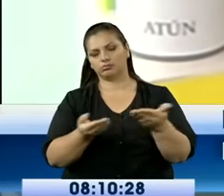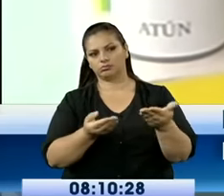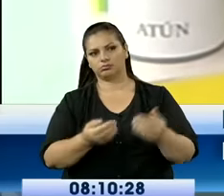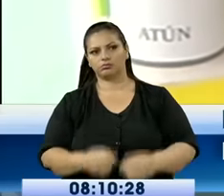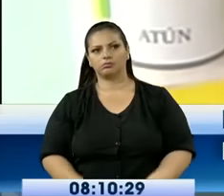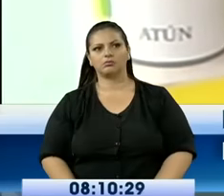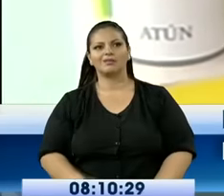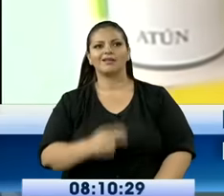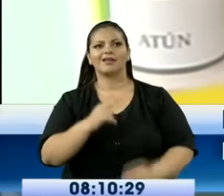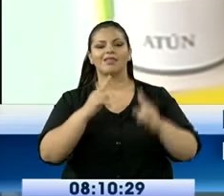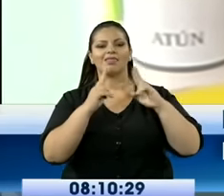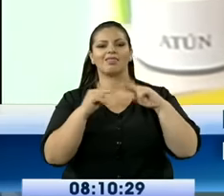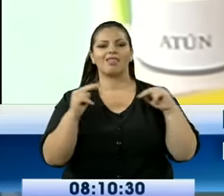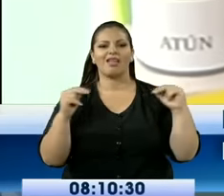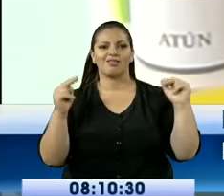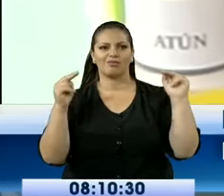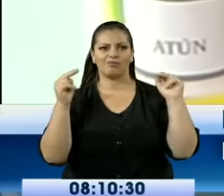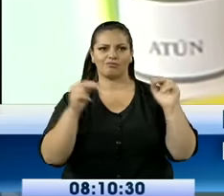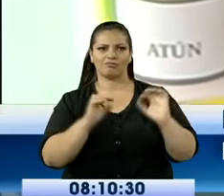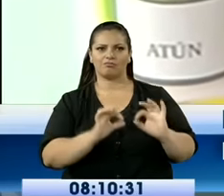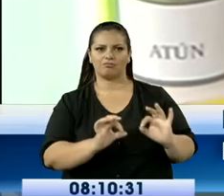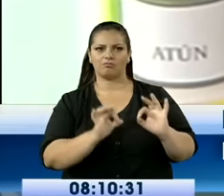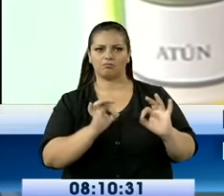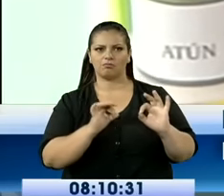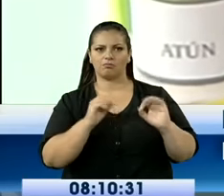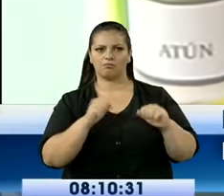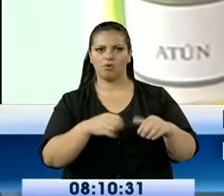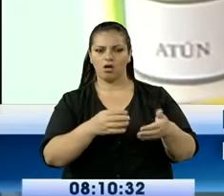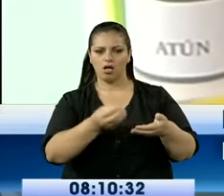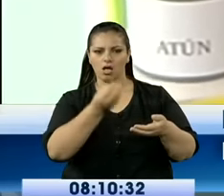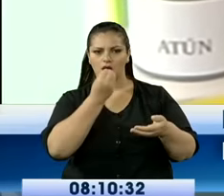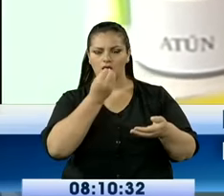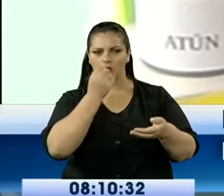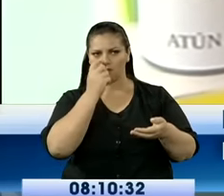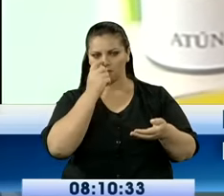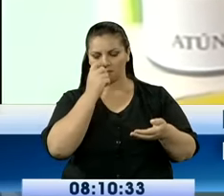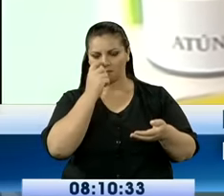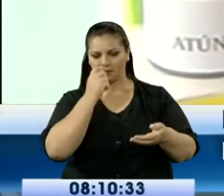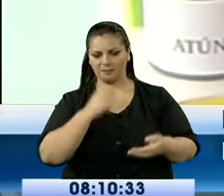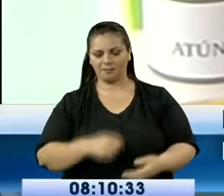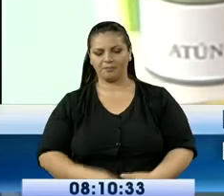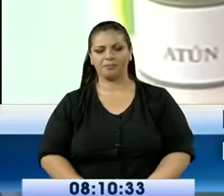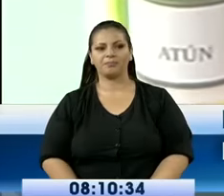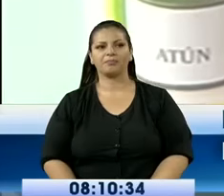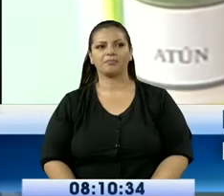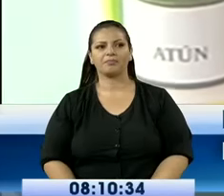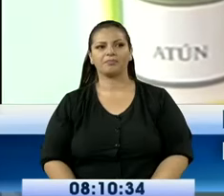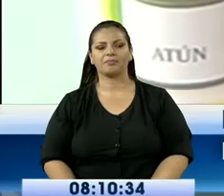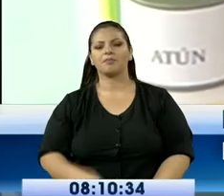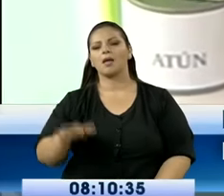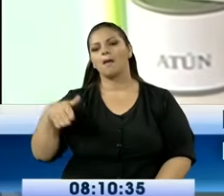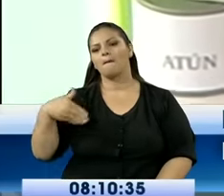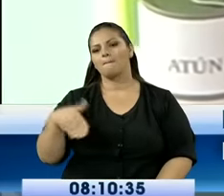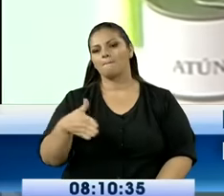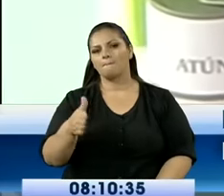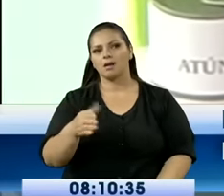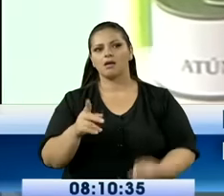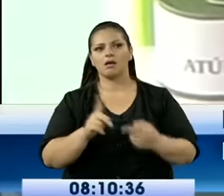es justamente lo que nosotros estamos tratando de rescatar, el consumo de los alimentos naturales, como es el pescado, el